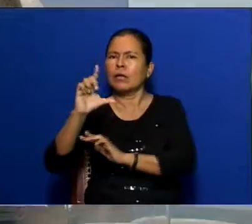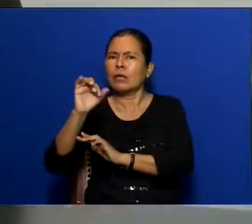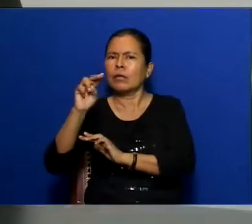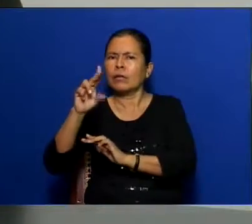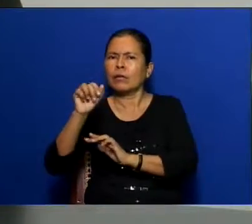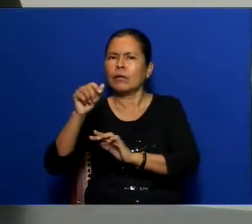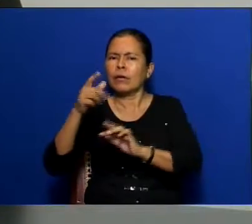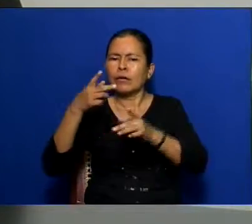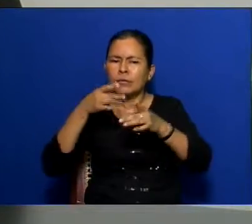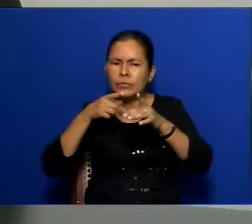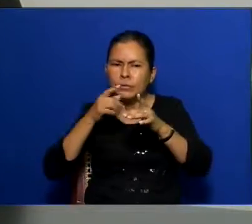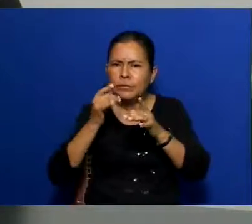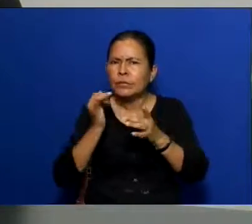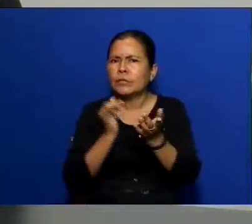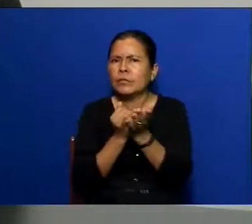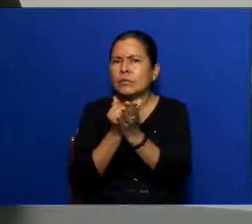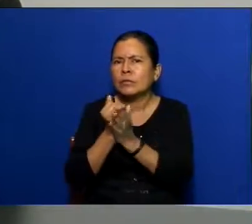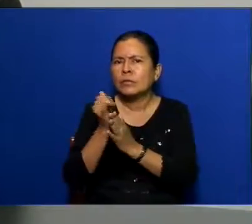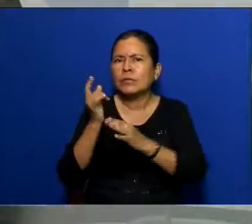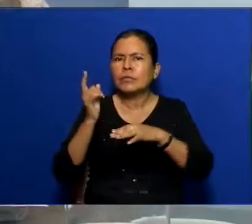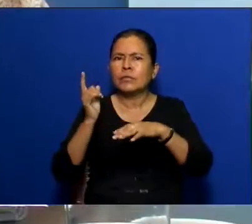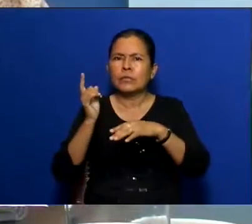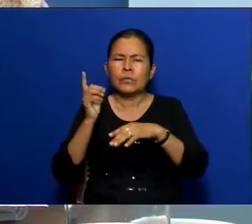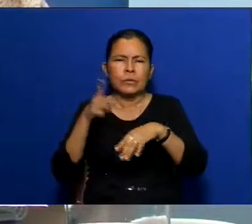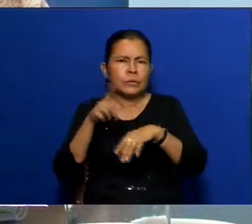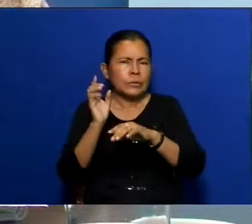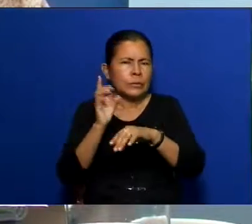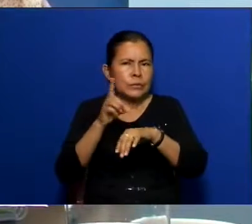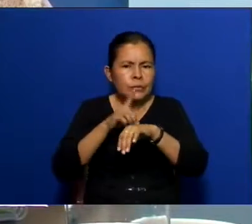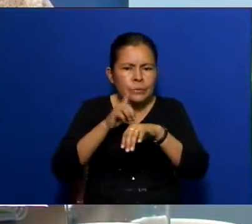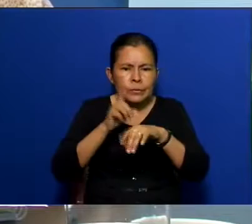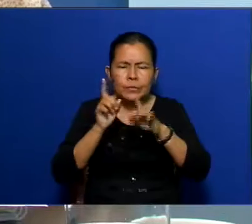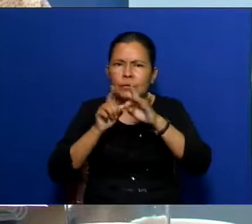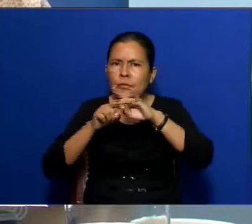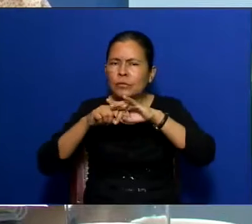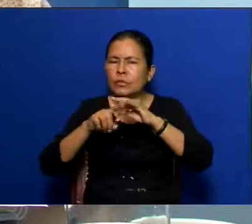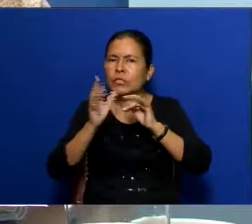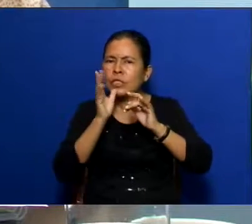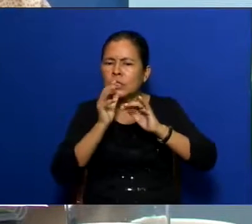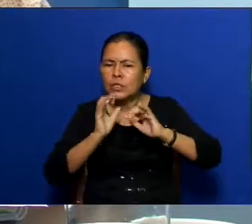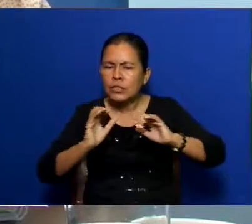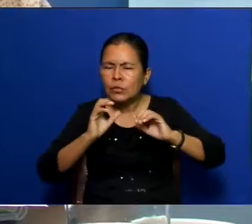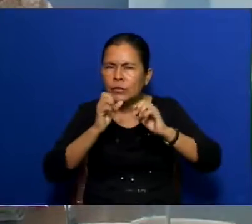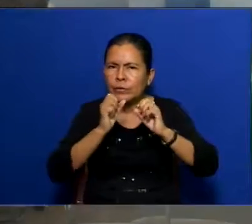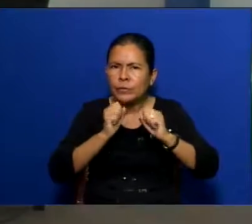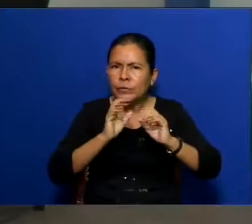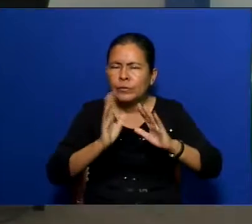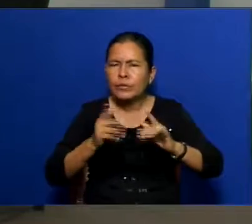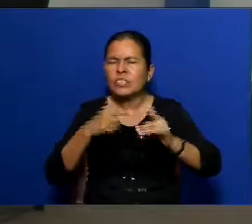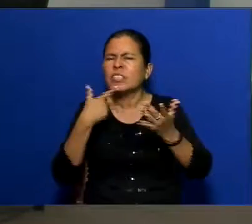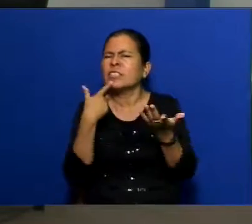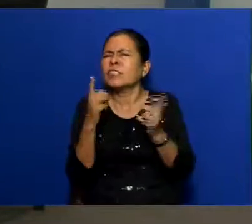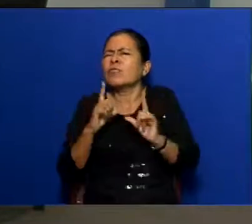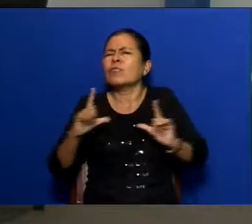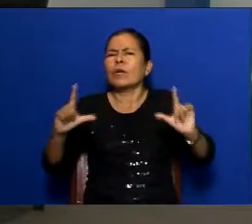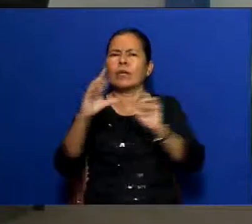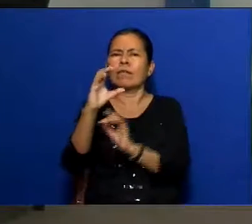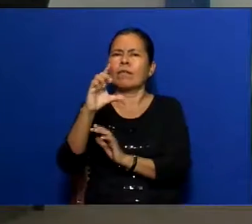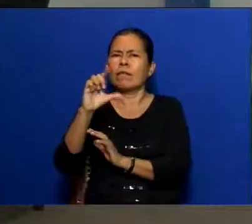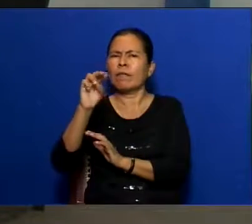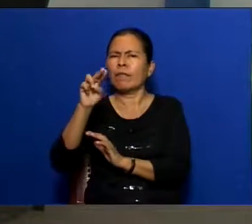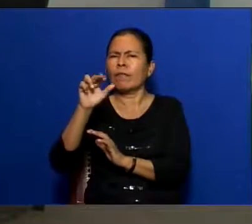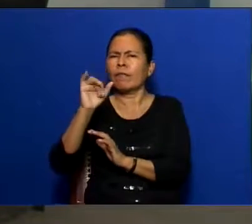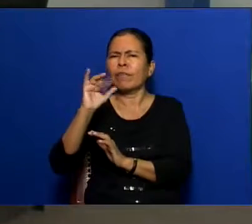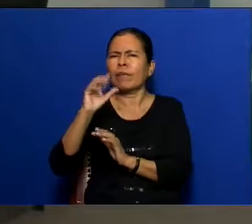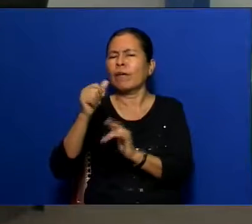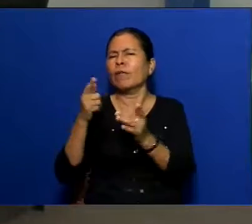y la adolescencia víctima de violencia, doctor. Sí. ¿Cuál es la finalidad de esta clínica? Pues mire, el Instituto de